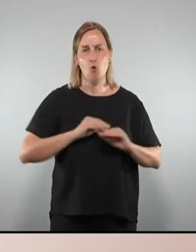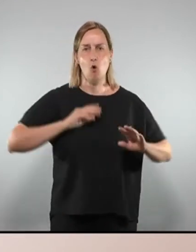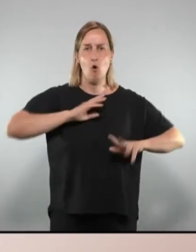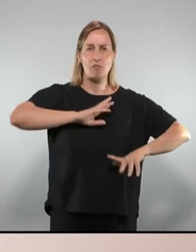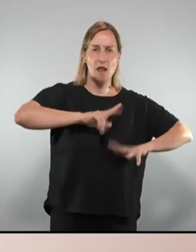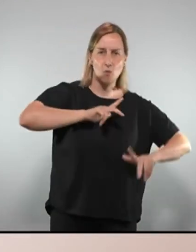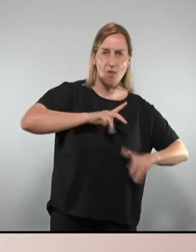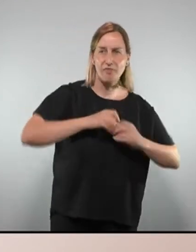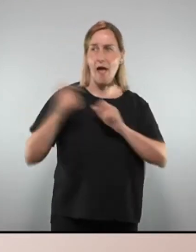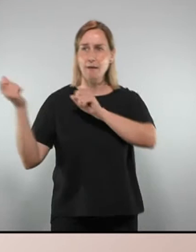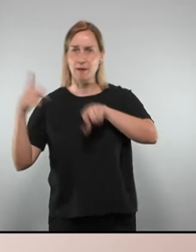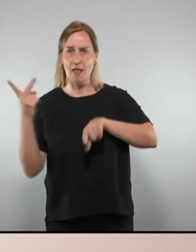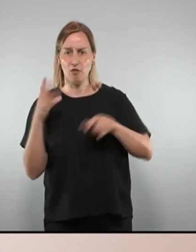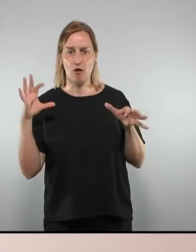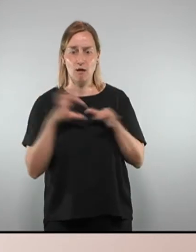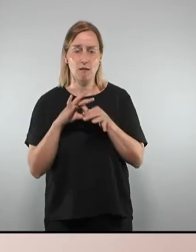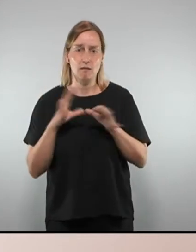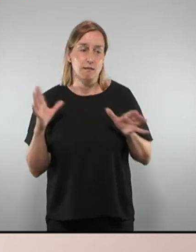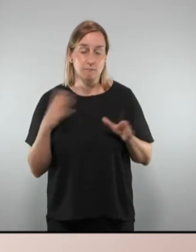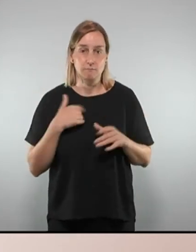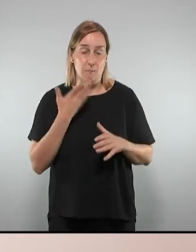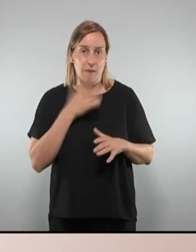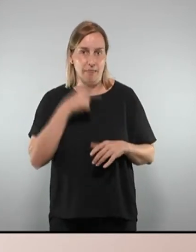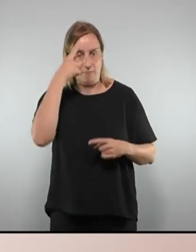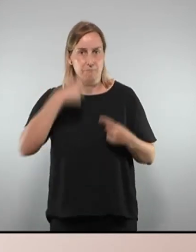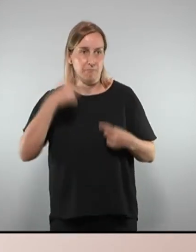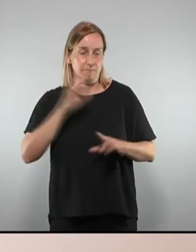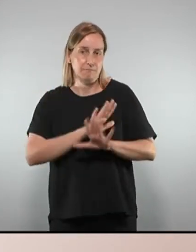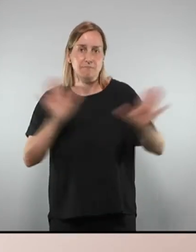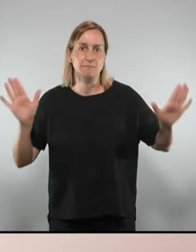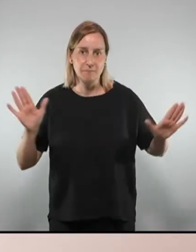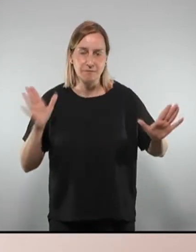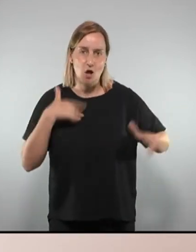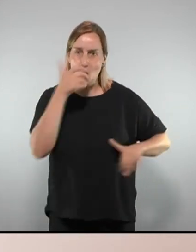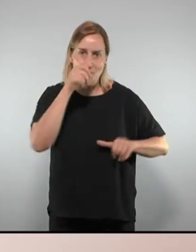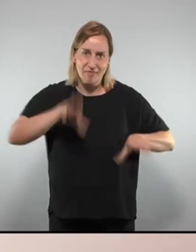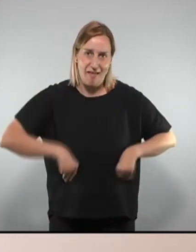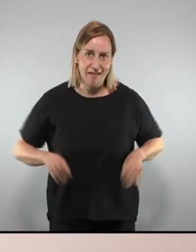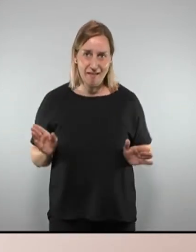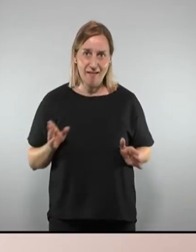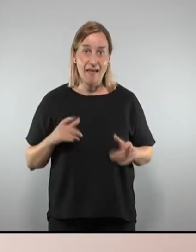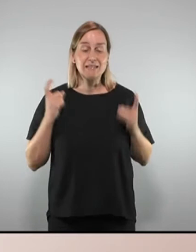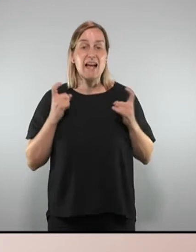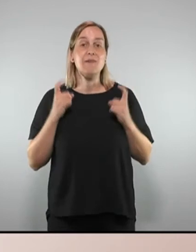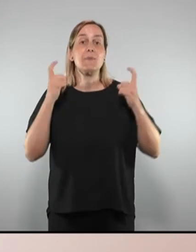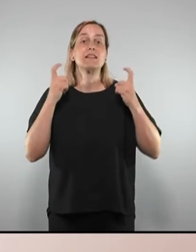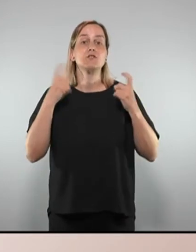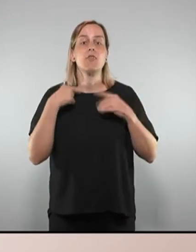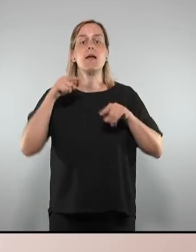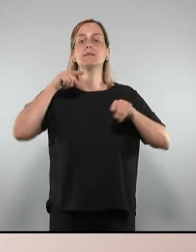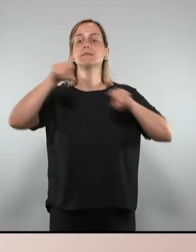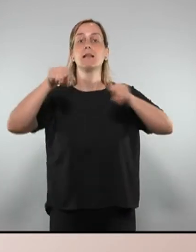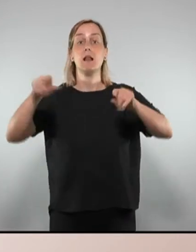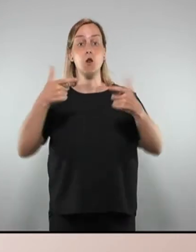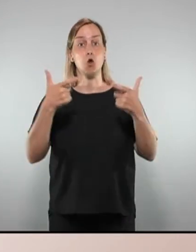con la inmigración me parece sencillamente abyecta me parece sencillamente inadmisible esa pretensión de señalar a un